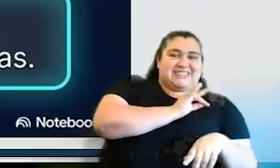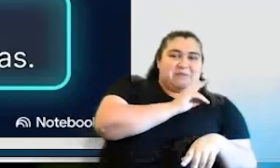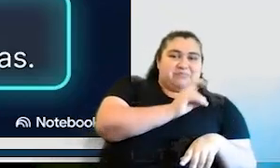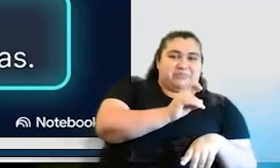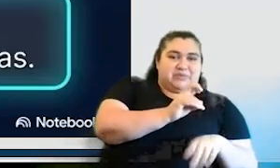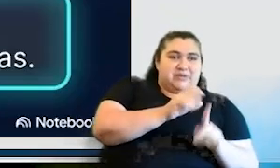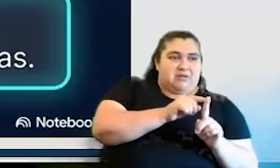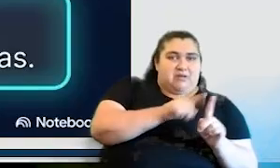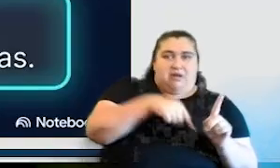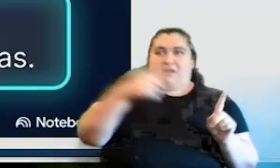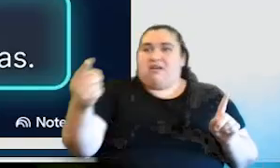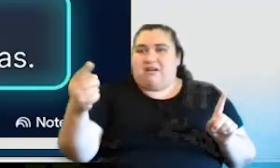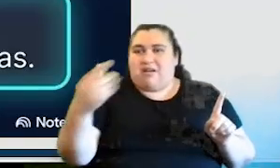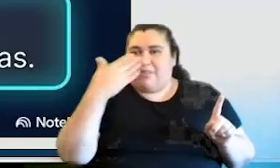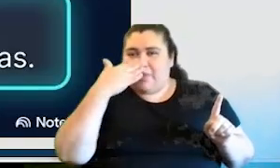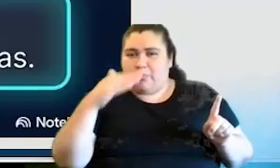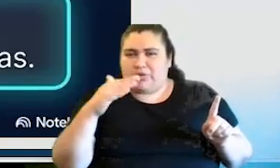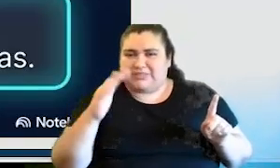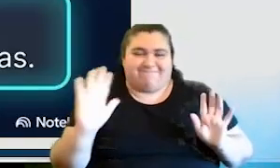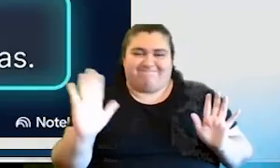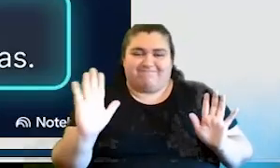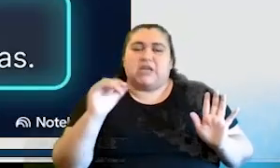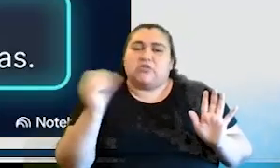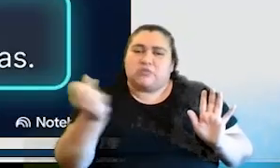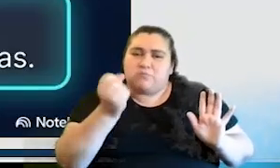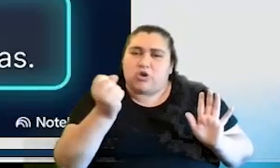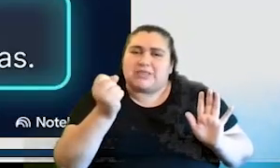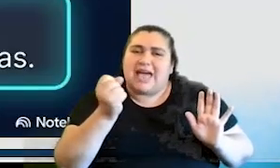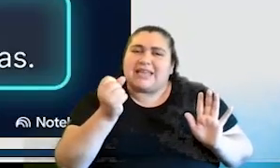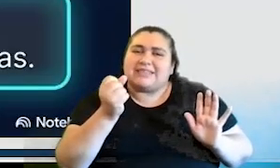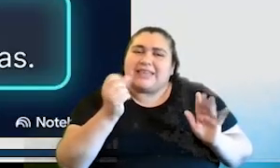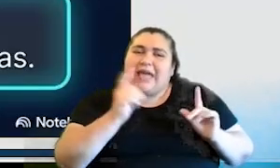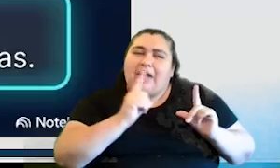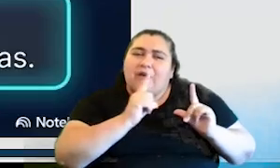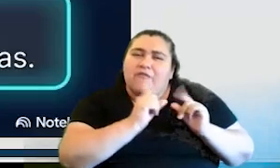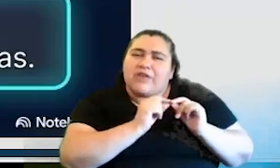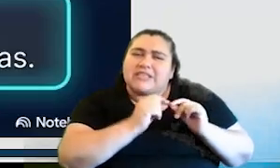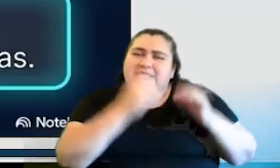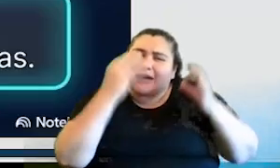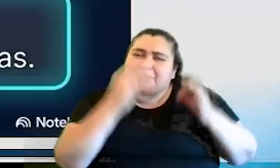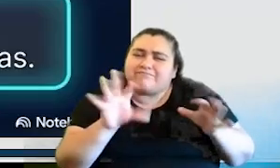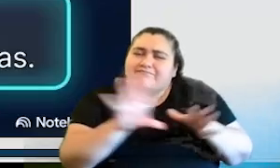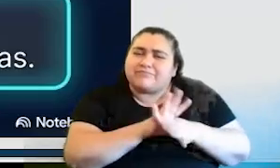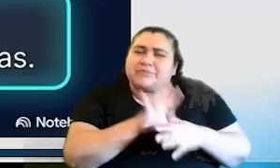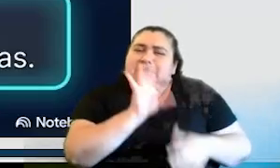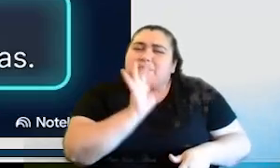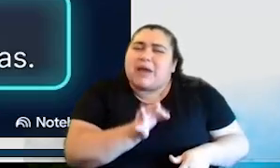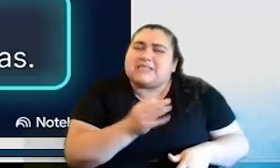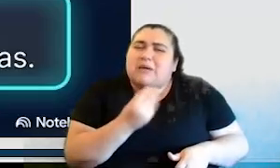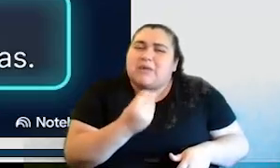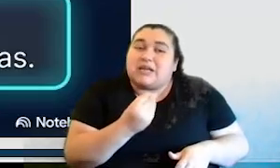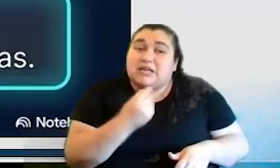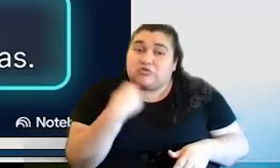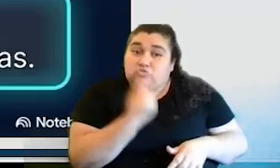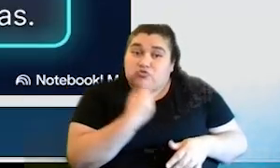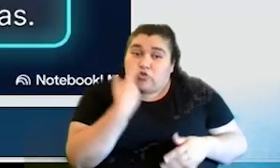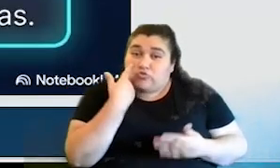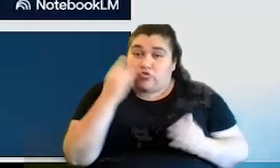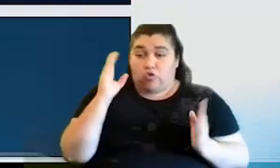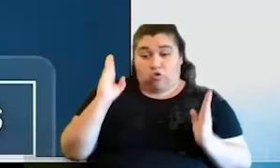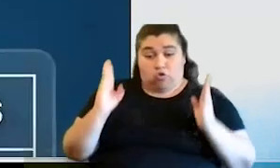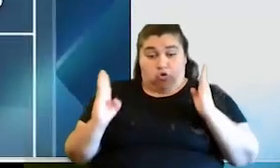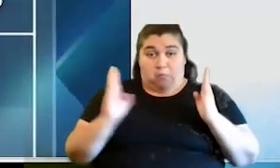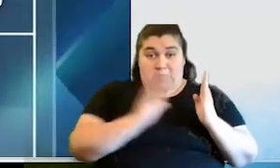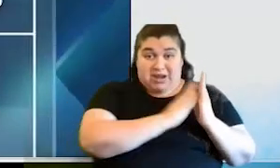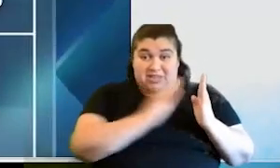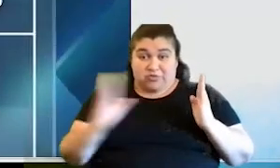año siguiente. Entonces hay que tener cuidado, siempre considerar cuál es la fecha de cobro efectiva, como para poder, si uno quiere analizar el periodo fiscal completo y